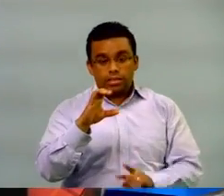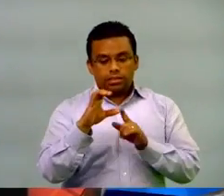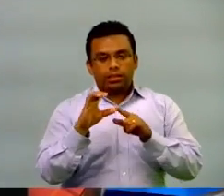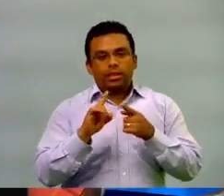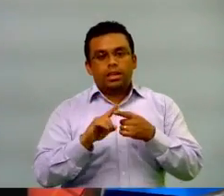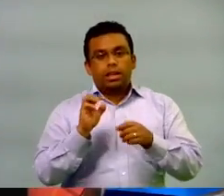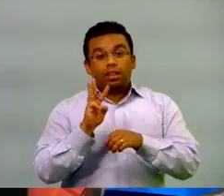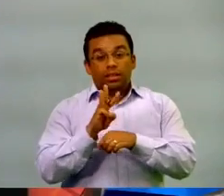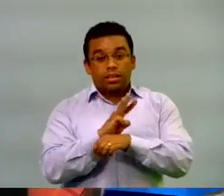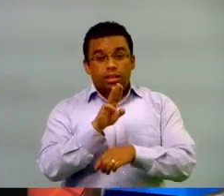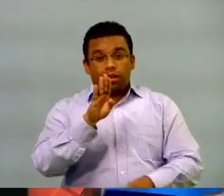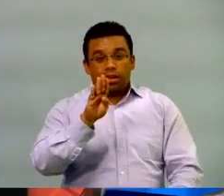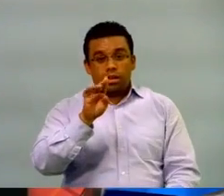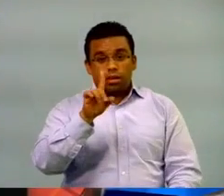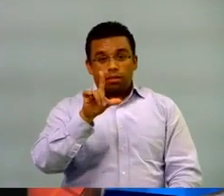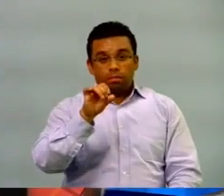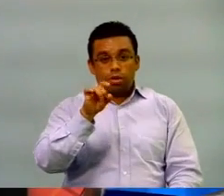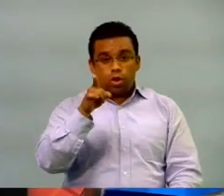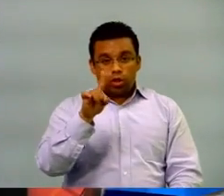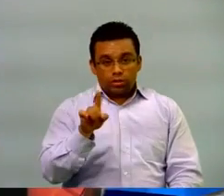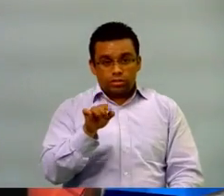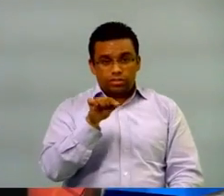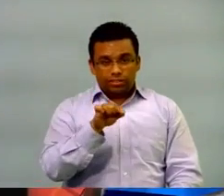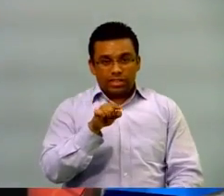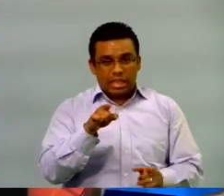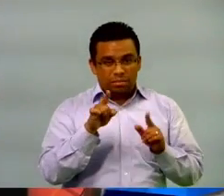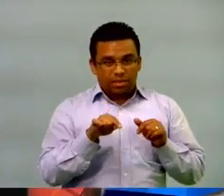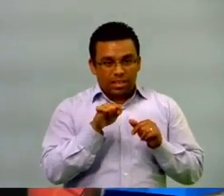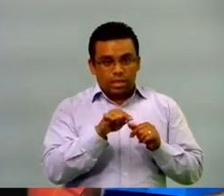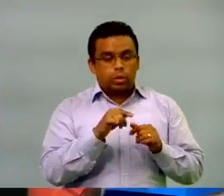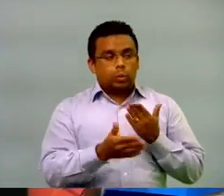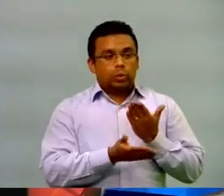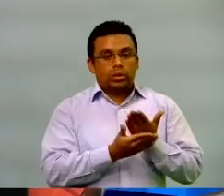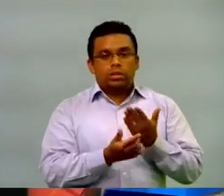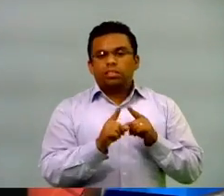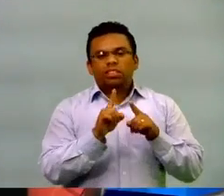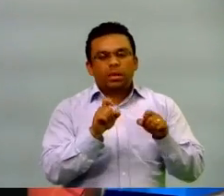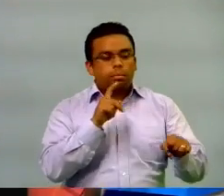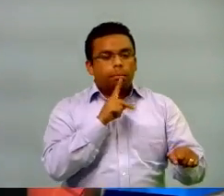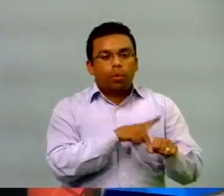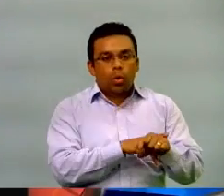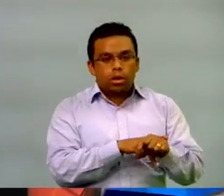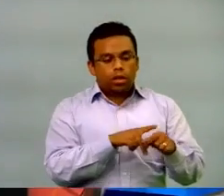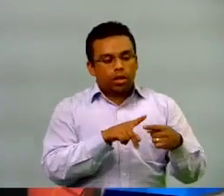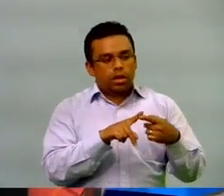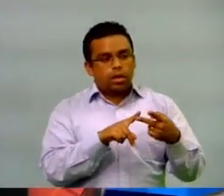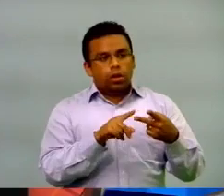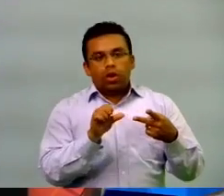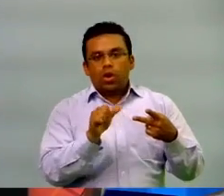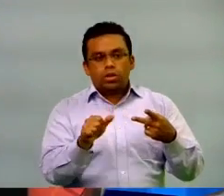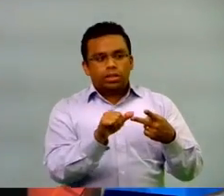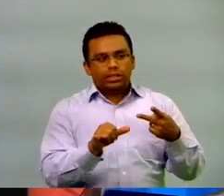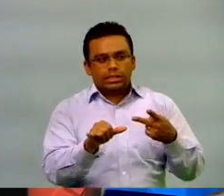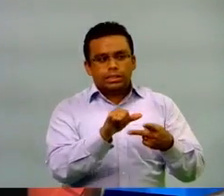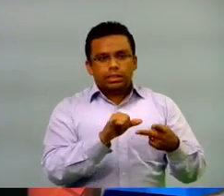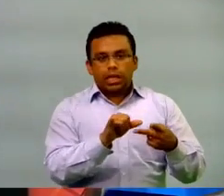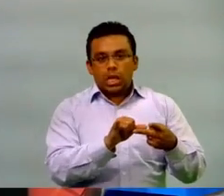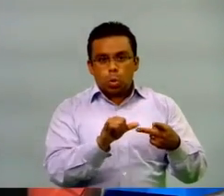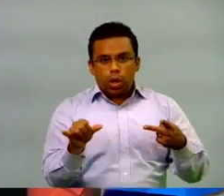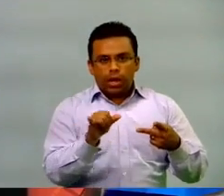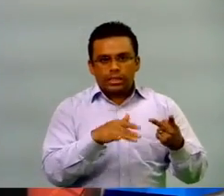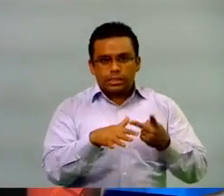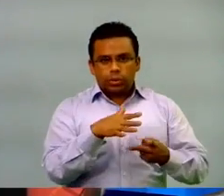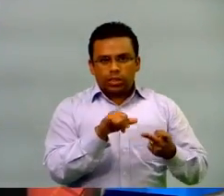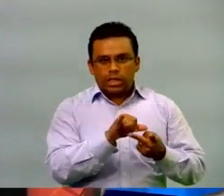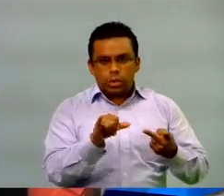cómo se desarrollan casos de bullying, cómo vemos situaciones similares y cuáles son los efectos y consecuencias y